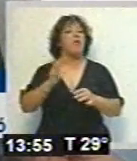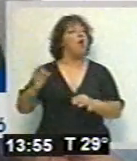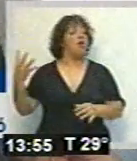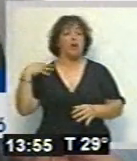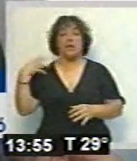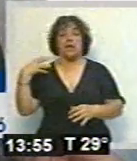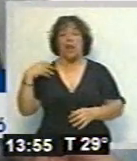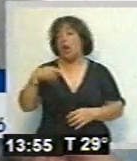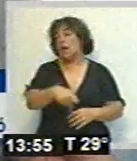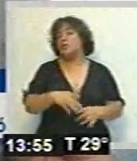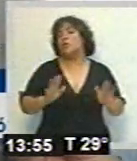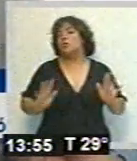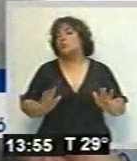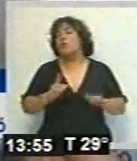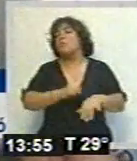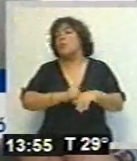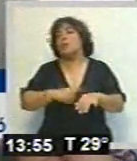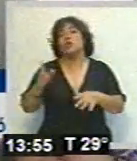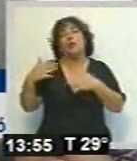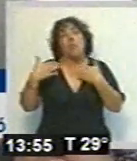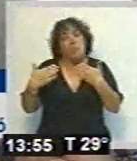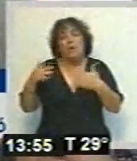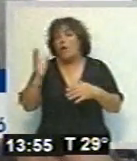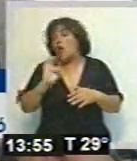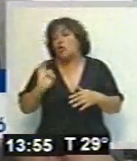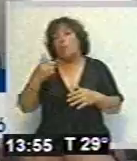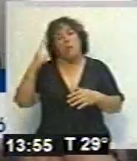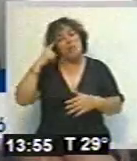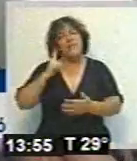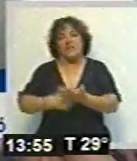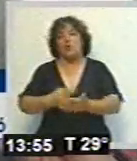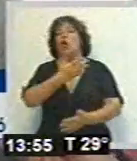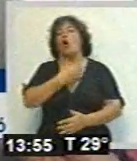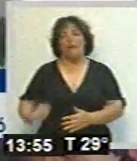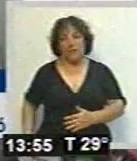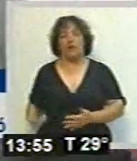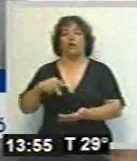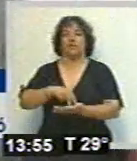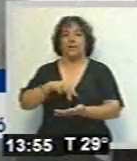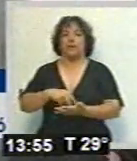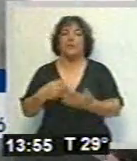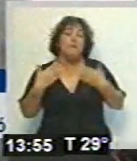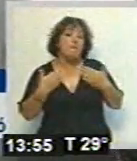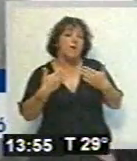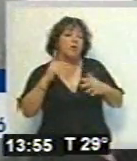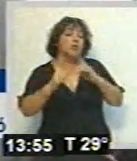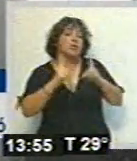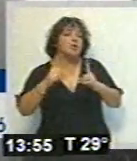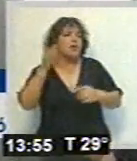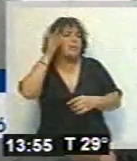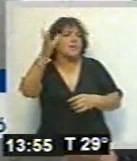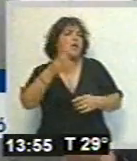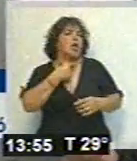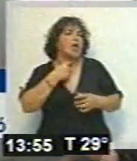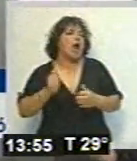Esos son momentos que llegarán o no, pero mi decisión es ser gobernador de la provincia. ¿Qué puede llegar a pasar cuando ya hay muchos que quieren